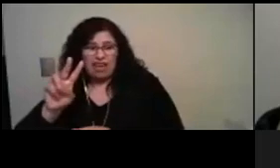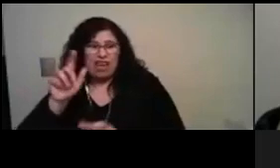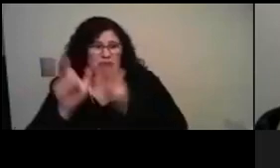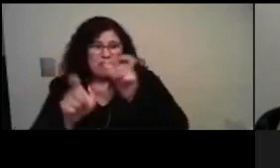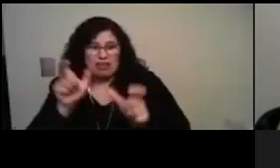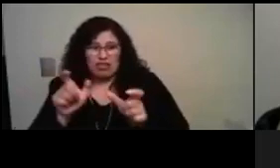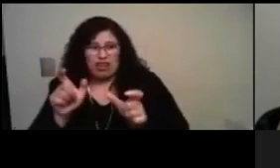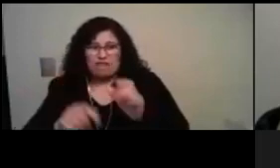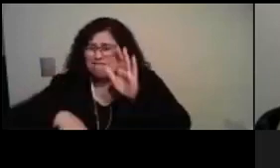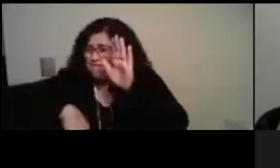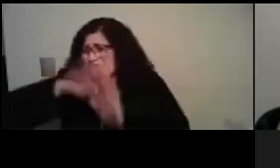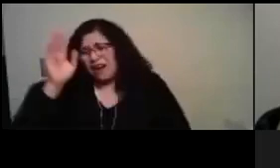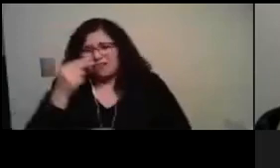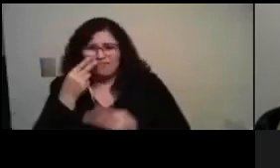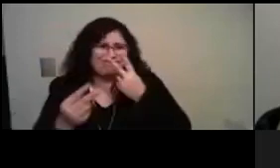accidente cerebrovascular.